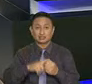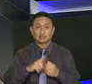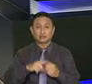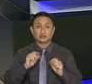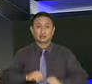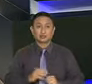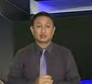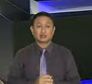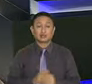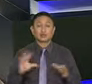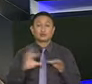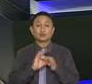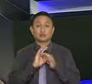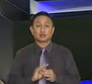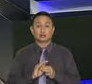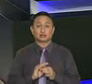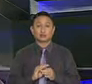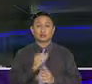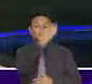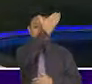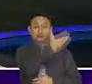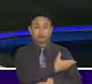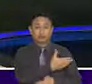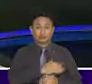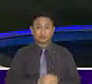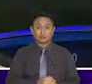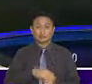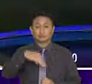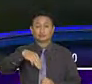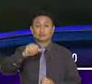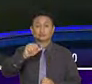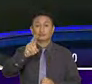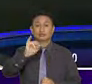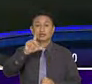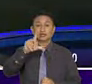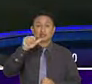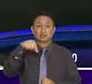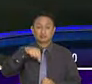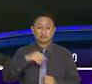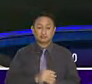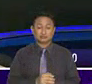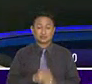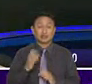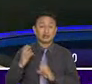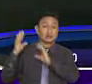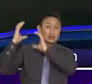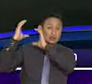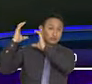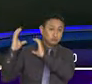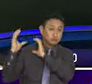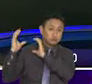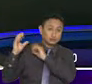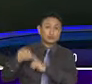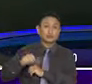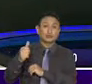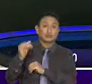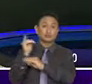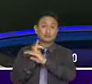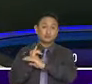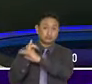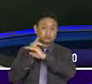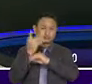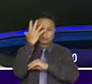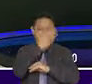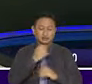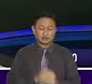pantallas divididas damos la bienvenida a Marilyn que está justamente la plaza de San Francisco que es Otra de esas plazas hermosas